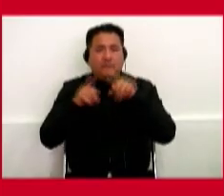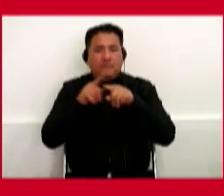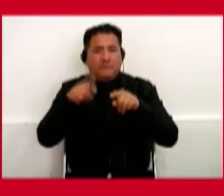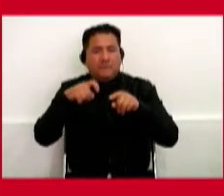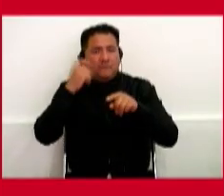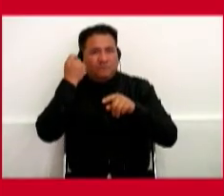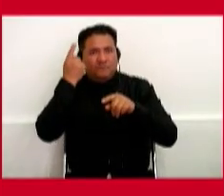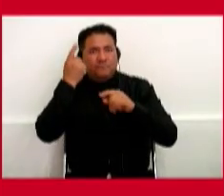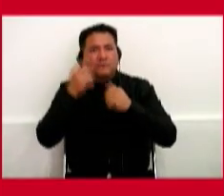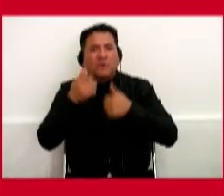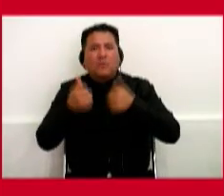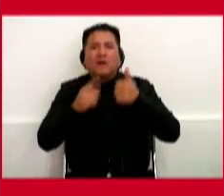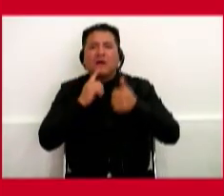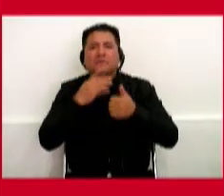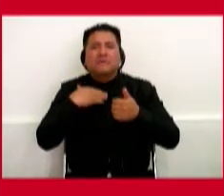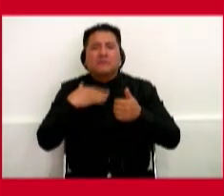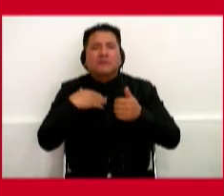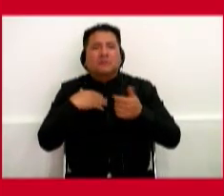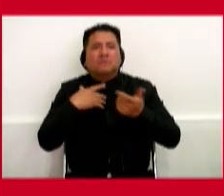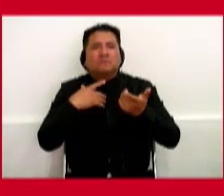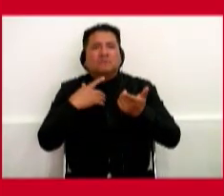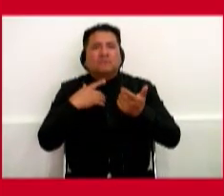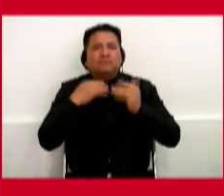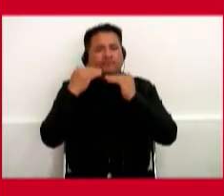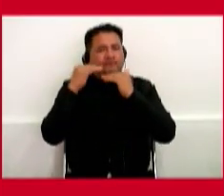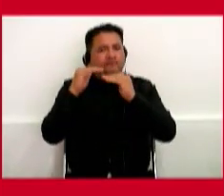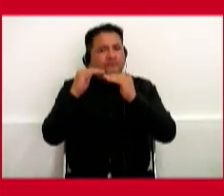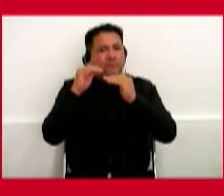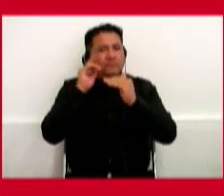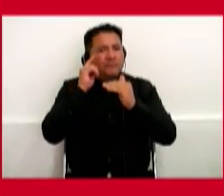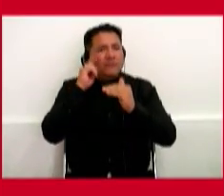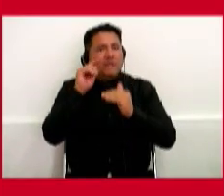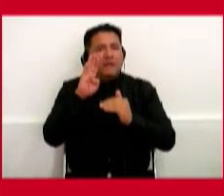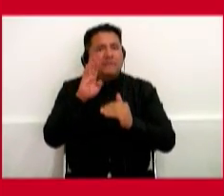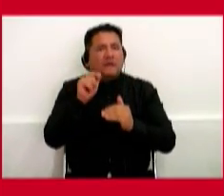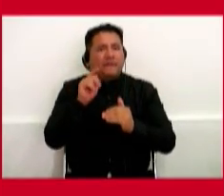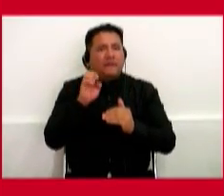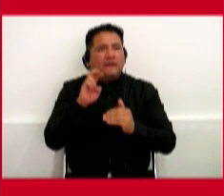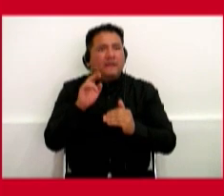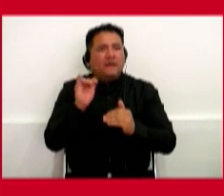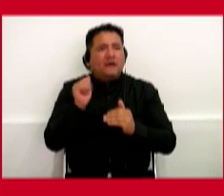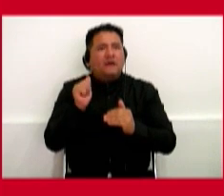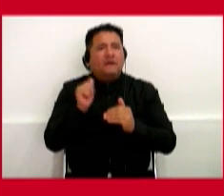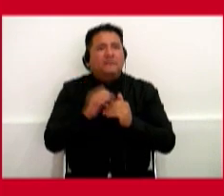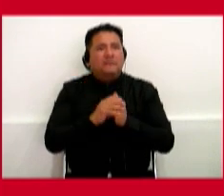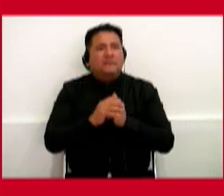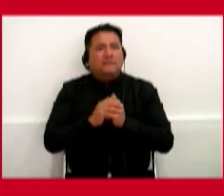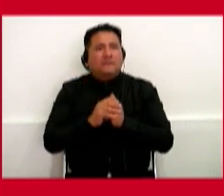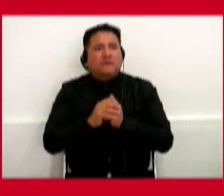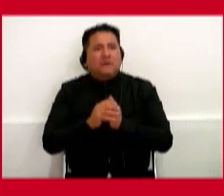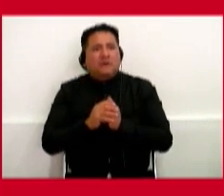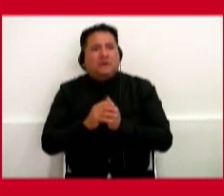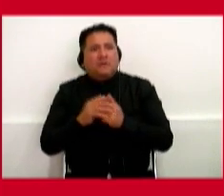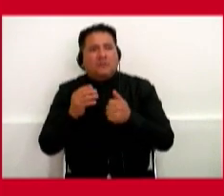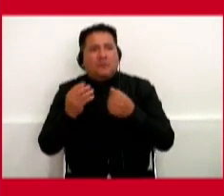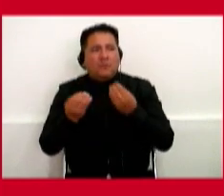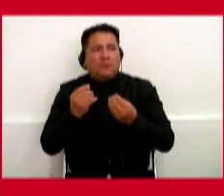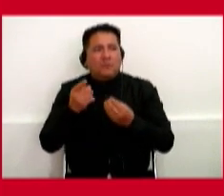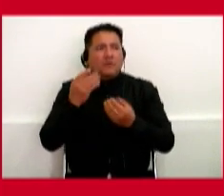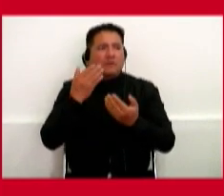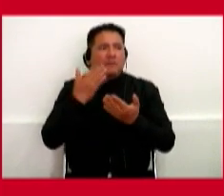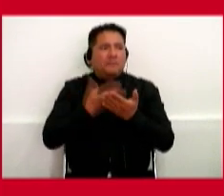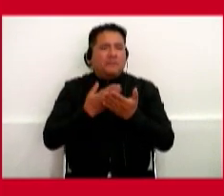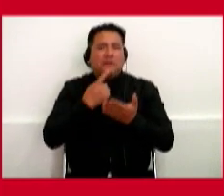cuáles son mis límites de batería para poder aplicar esta metodología y no utilizarla simplemente a lo que dicta el papel. Como bien decíamos, esta